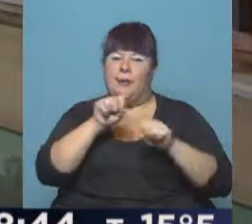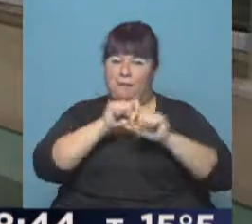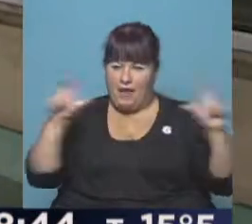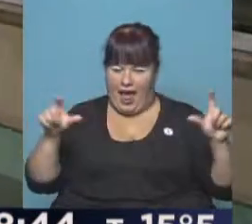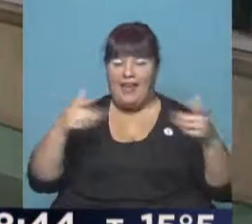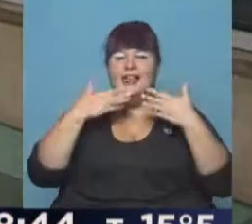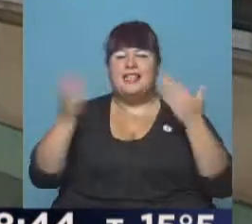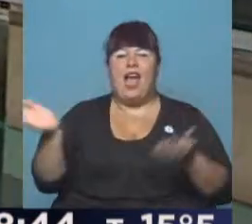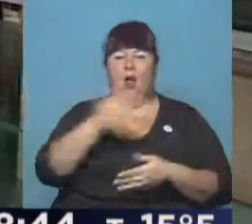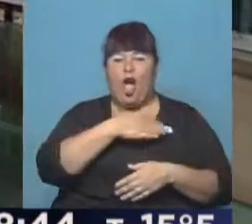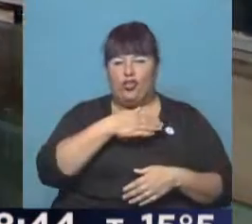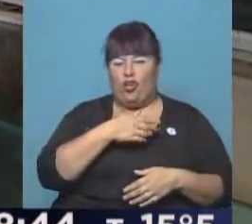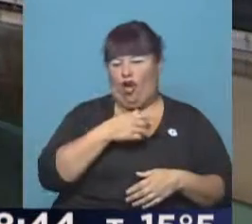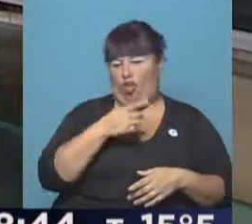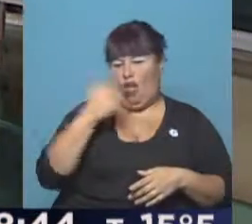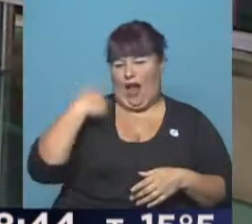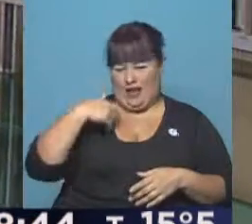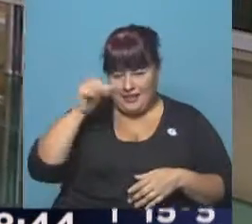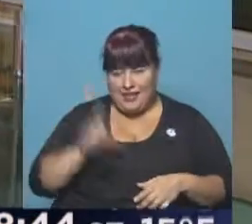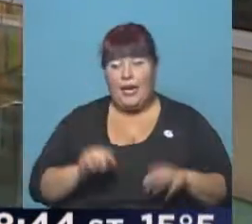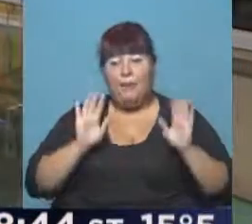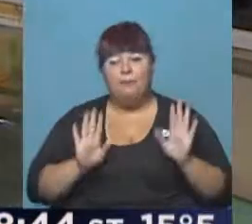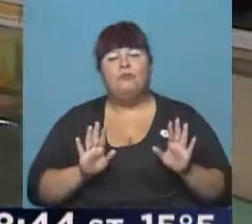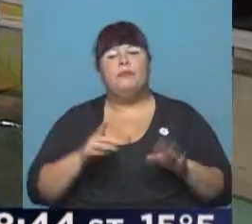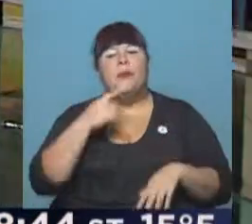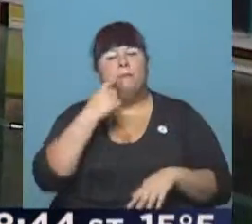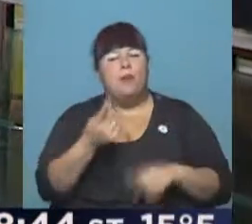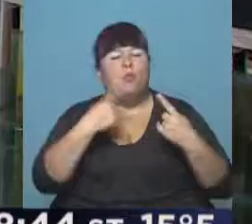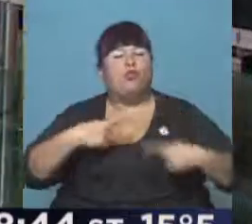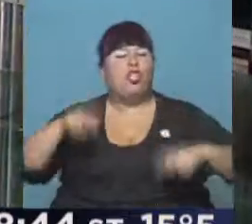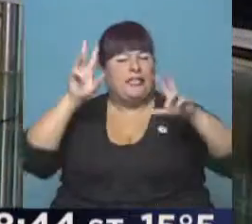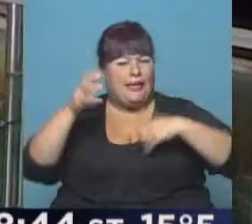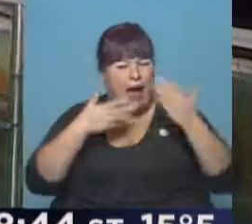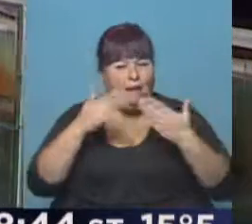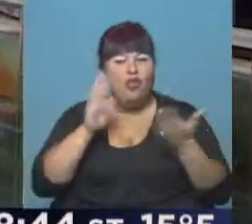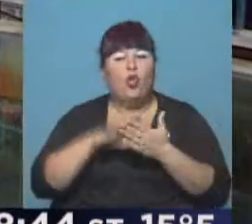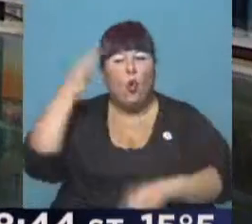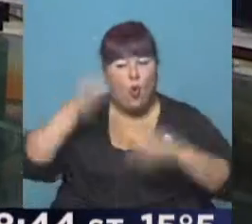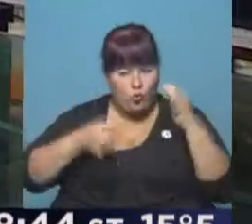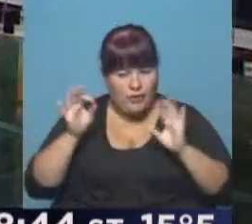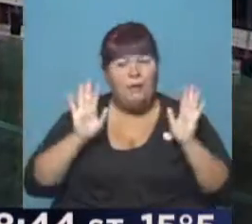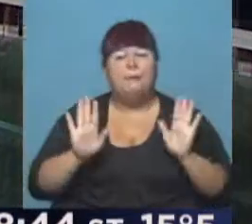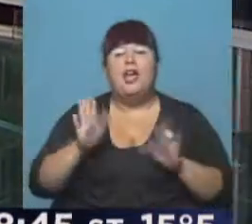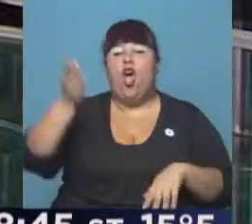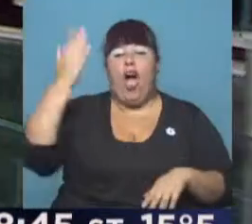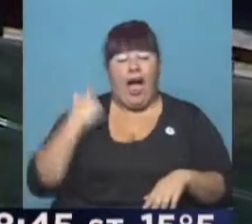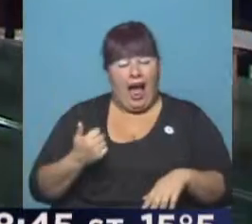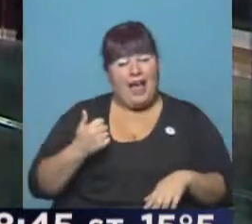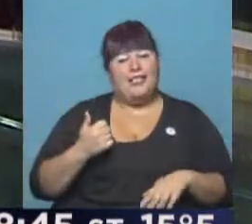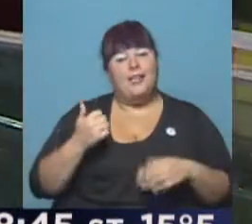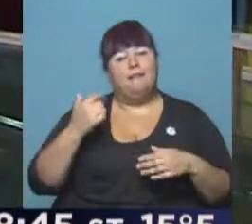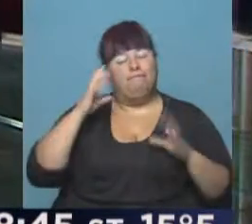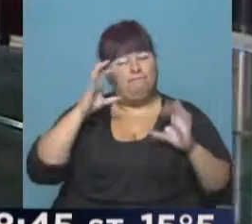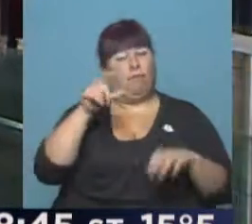saludando a todos a todo el país y pidió mató a ver varios temas para hablar que tiene que ver con la justicia pero ayer se recordaron